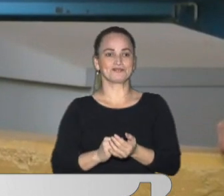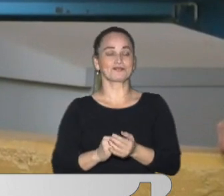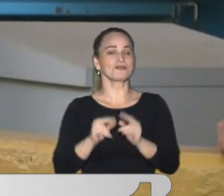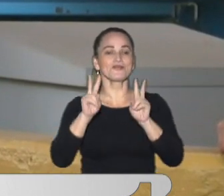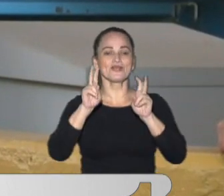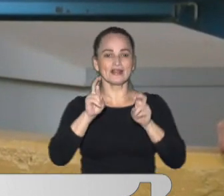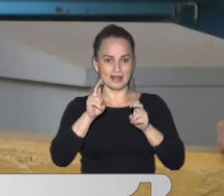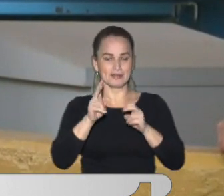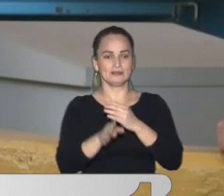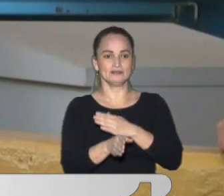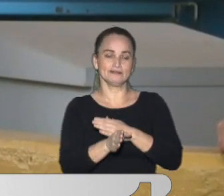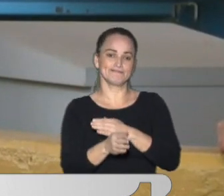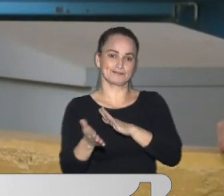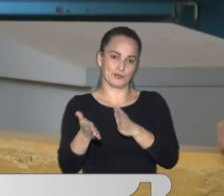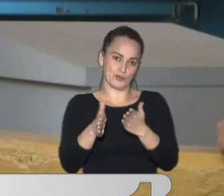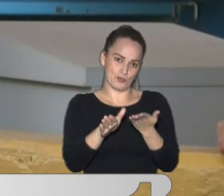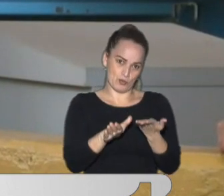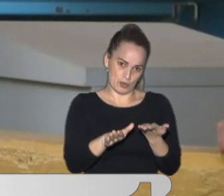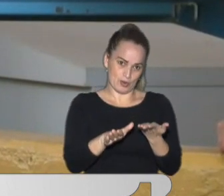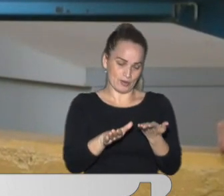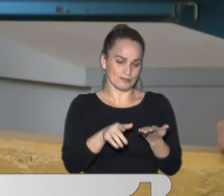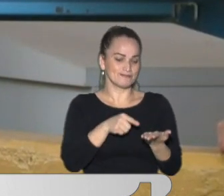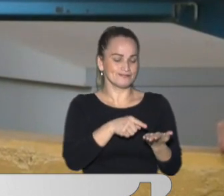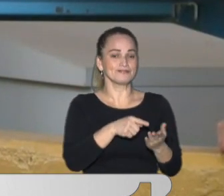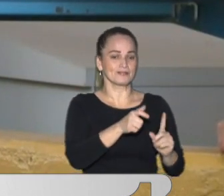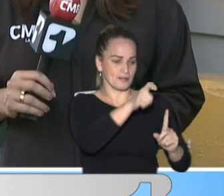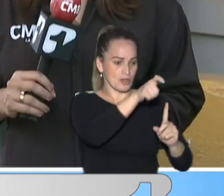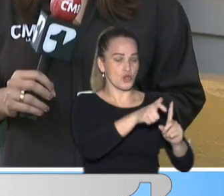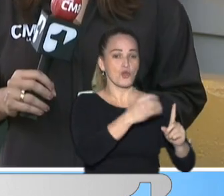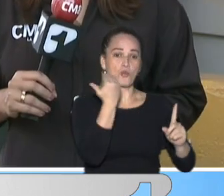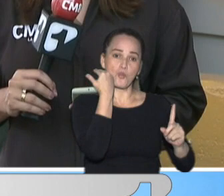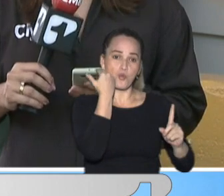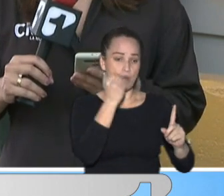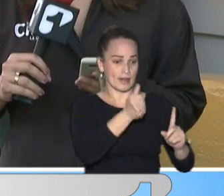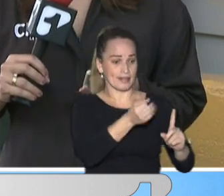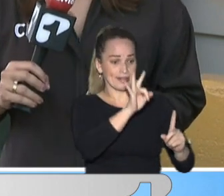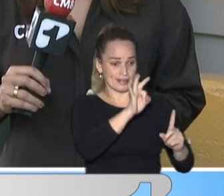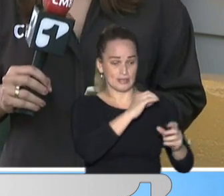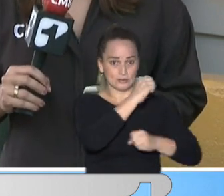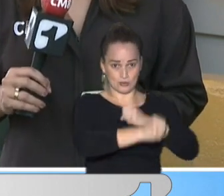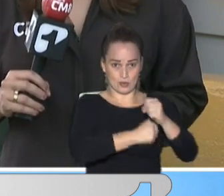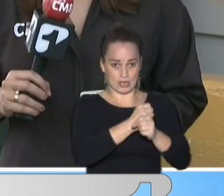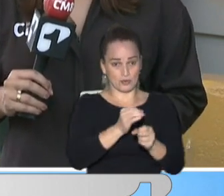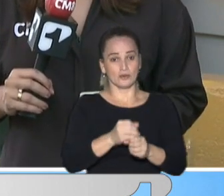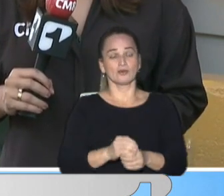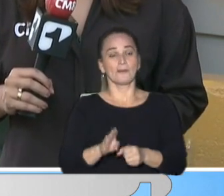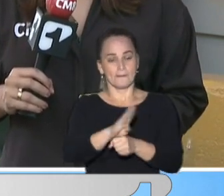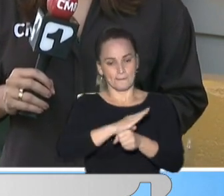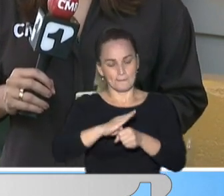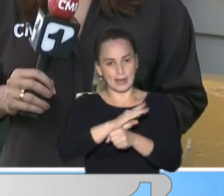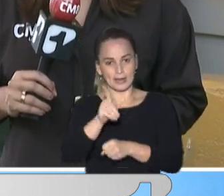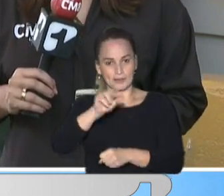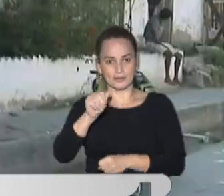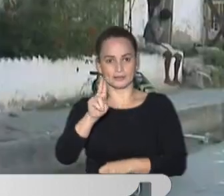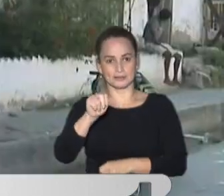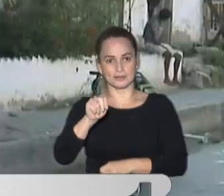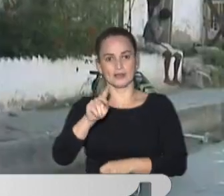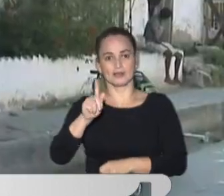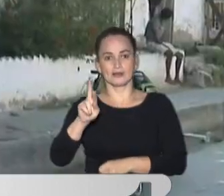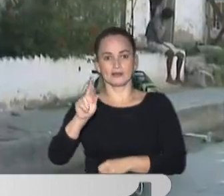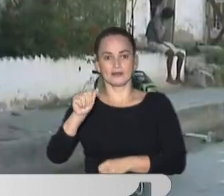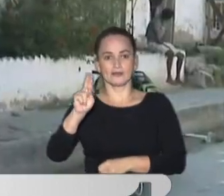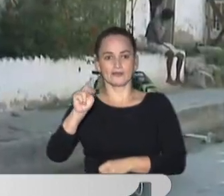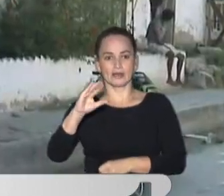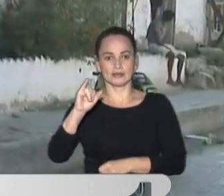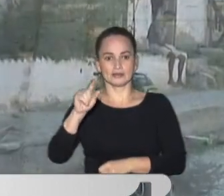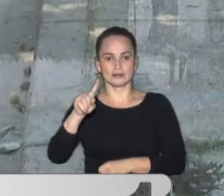les cuento que murió una joven de 18 años en el barrio San Francisco en medio de un ataque sicarial que